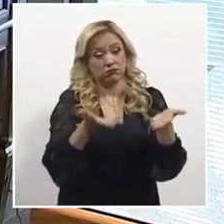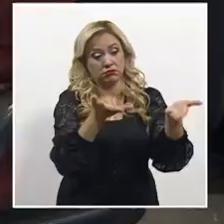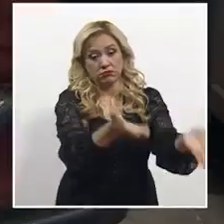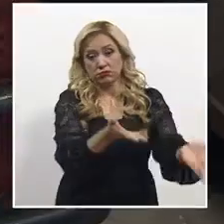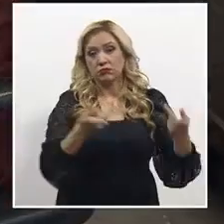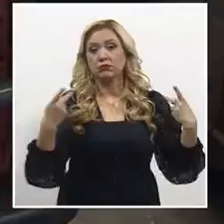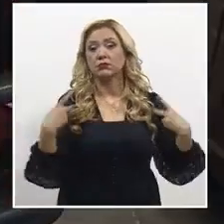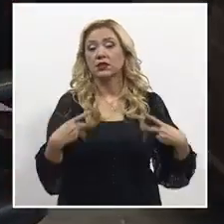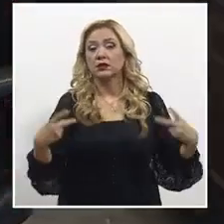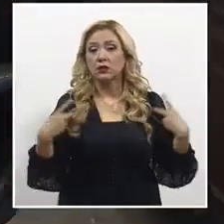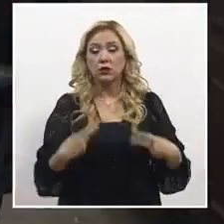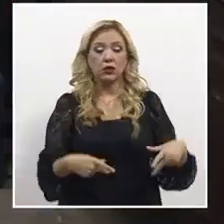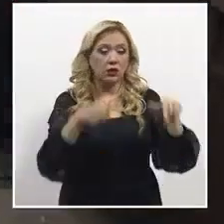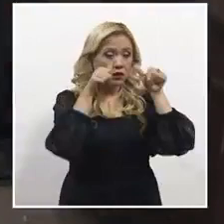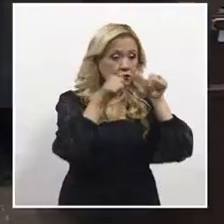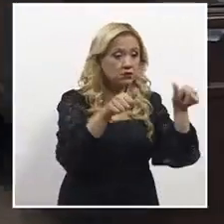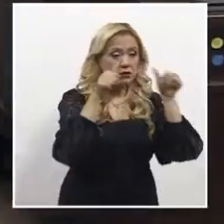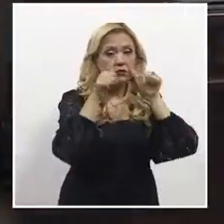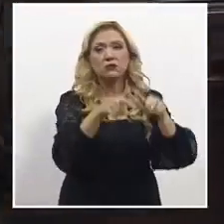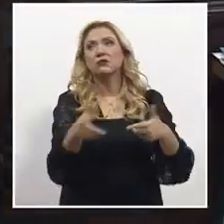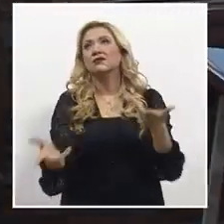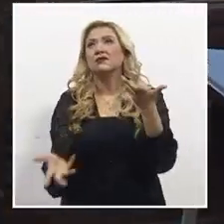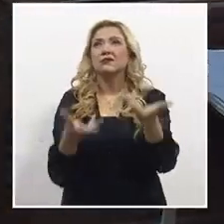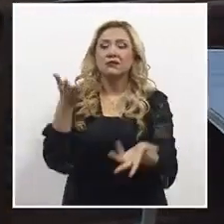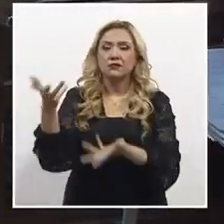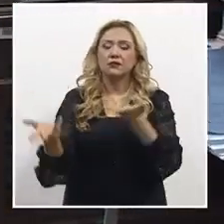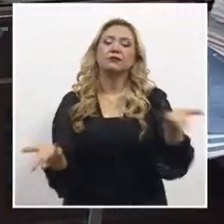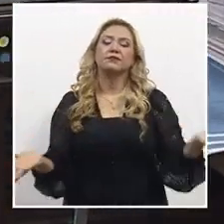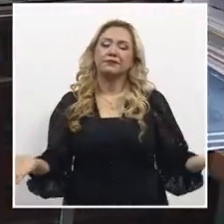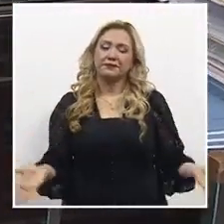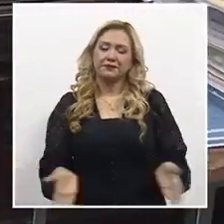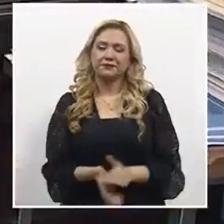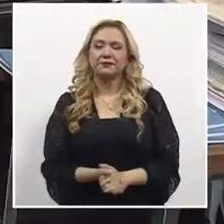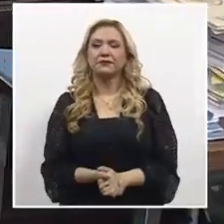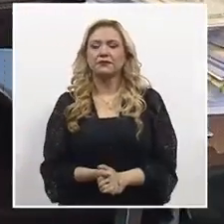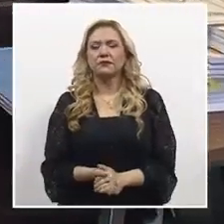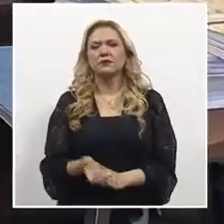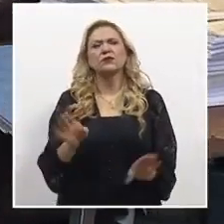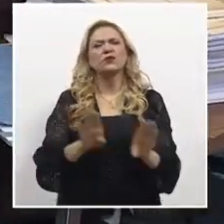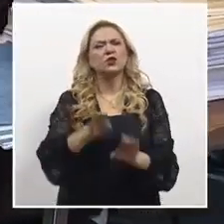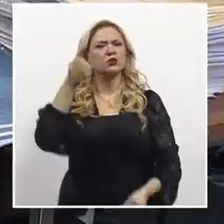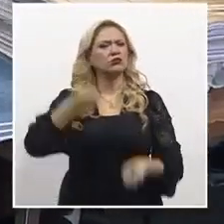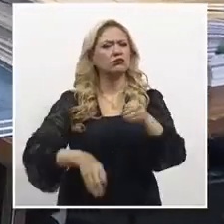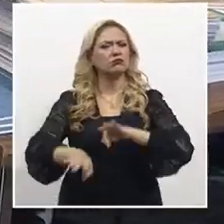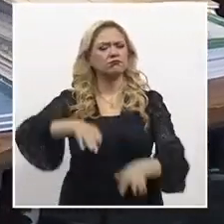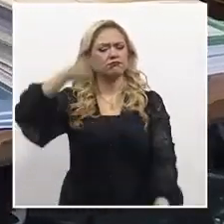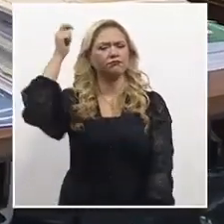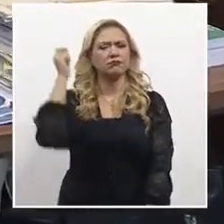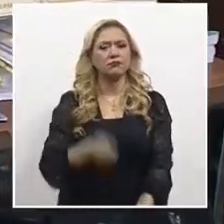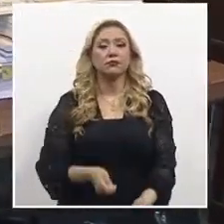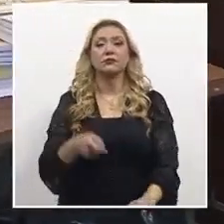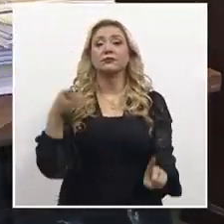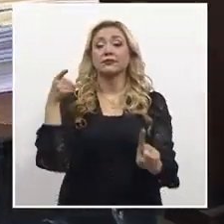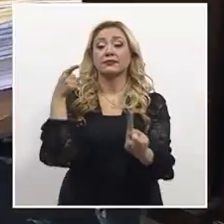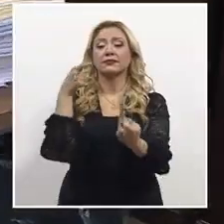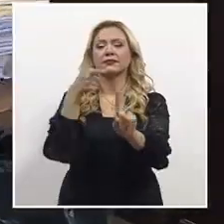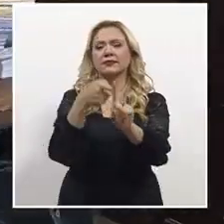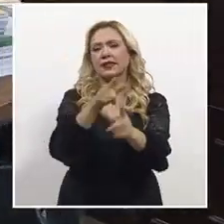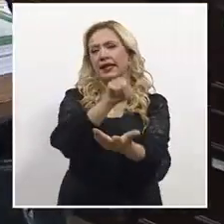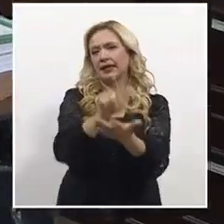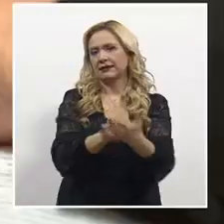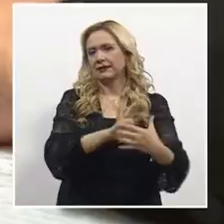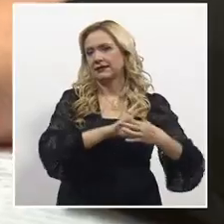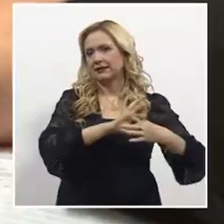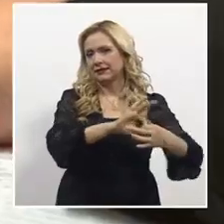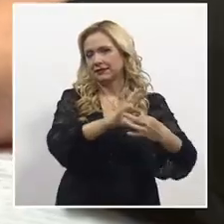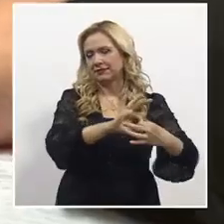justicia cercana y humana que reclama la sociedad. Añadió que la verdadera impartición de justicia conduce al camino de la legalidad.